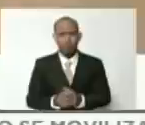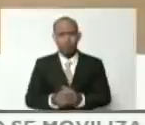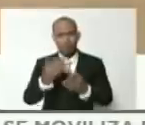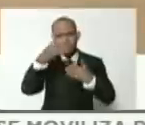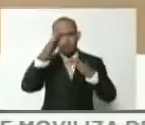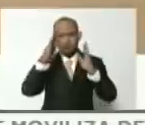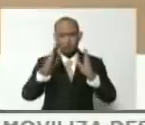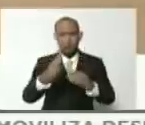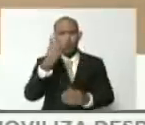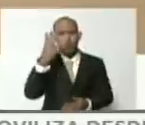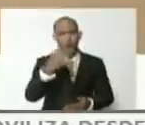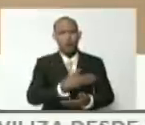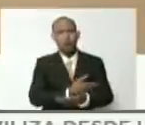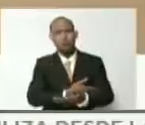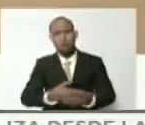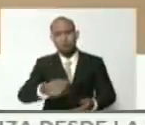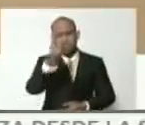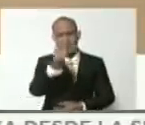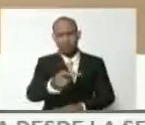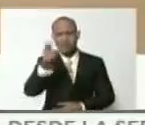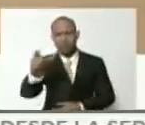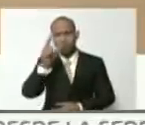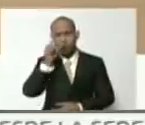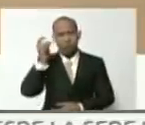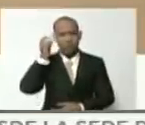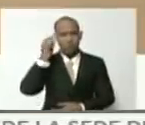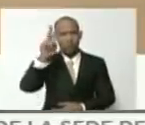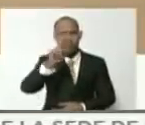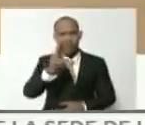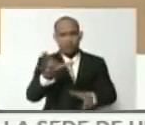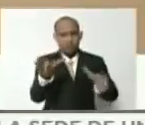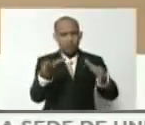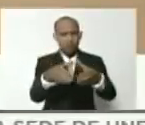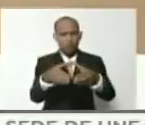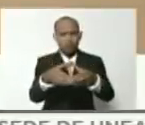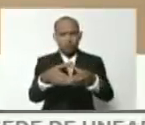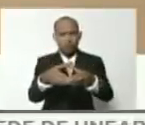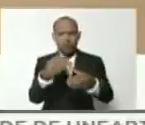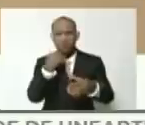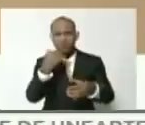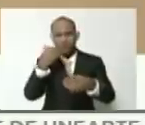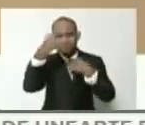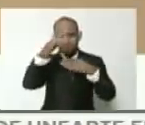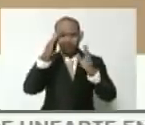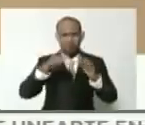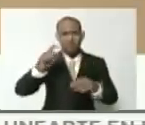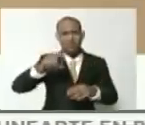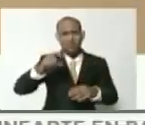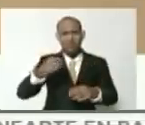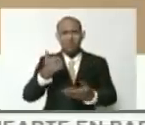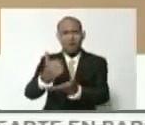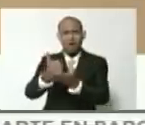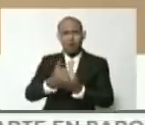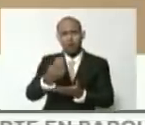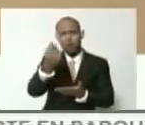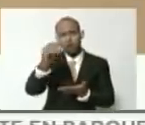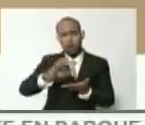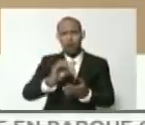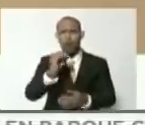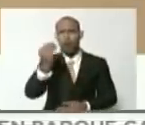más de 4 millones de venezolanos con algún tipo de asistencia humanitaria. Y yo creo